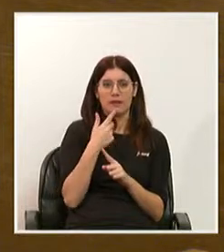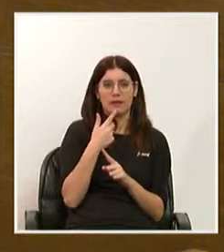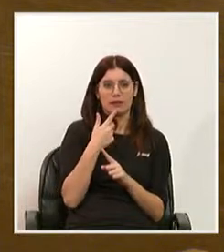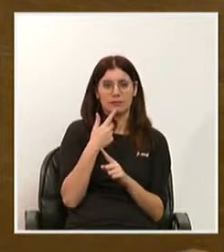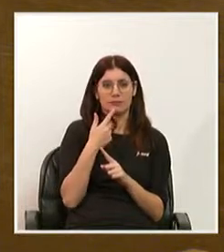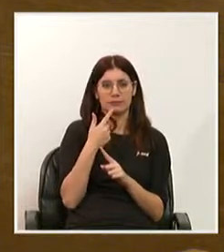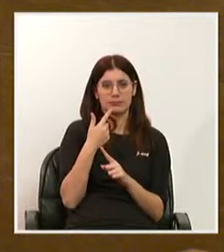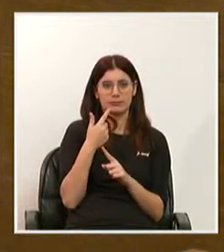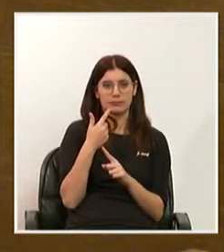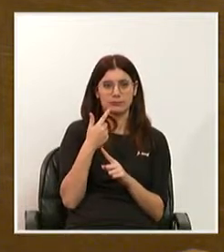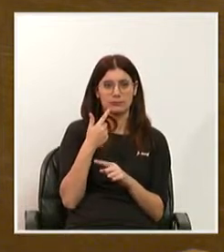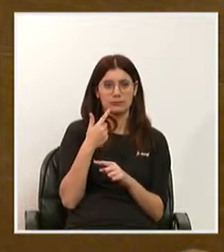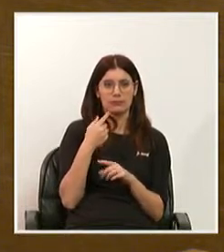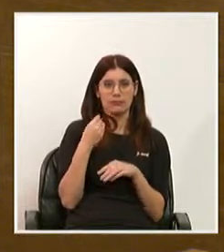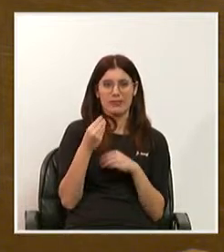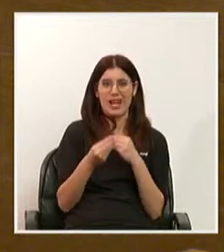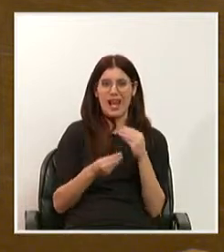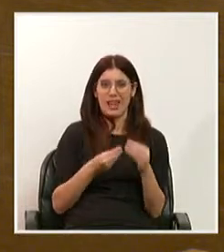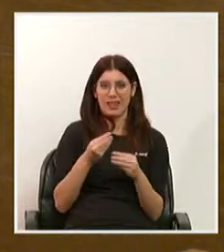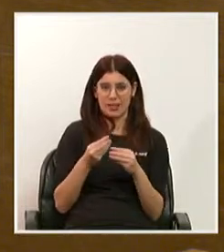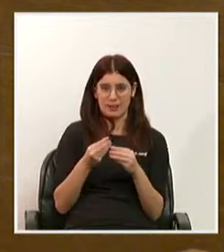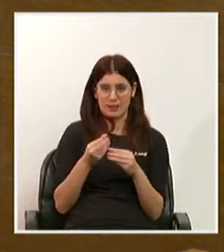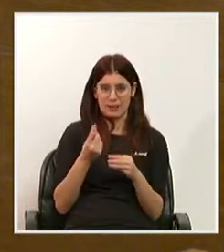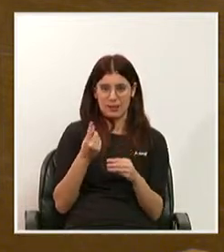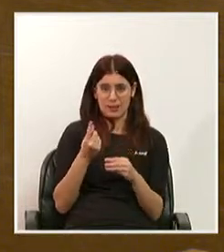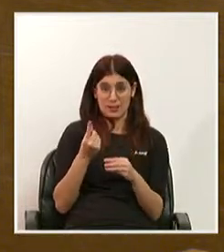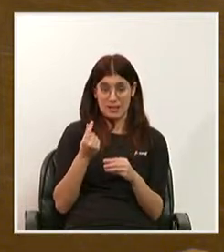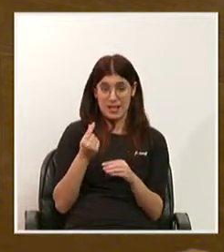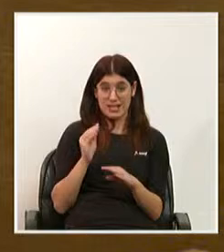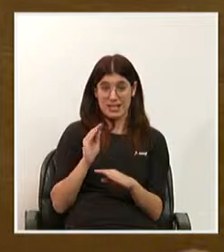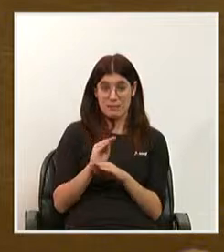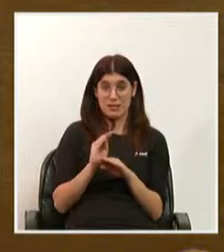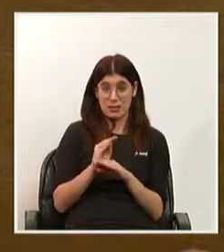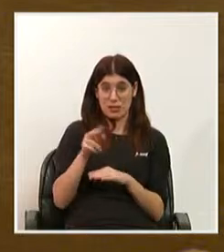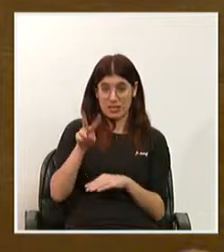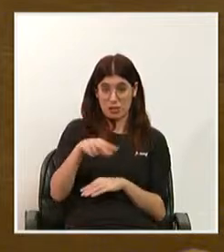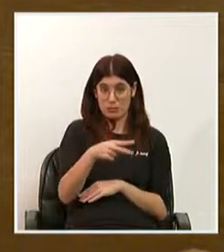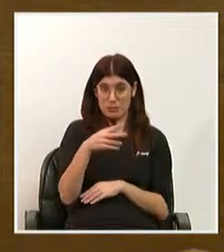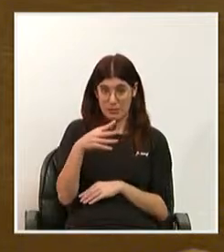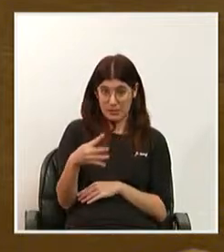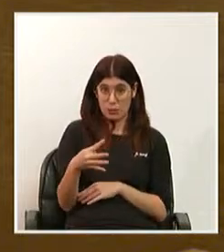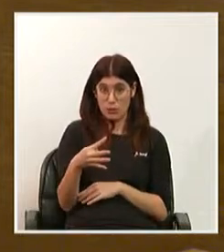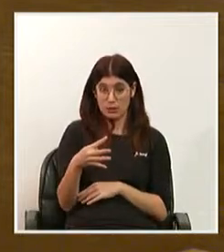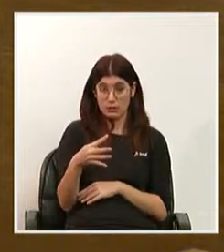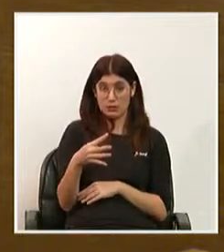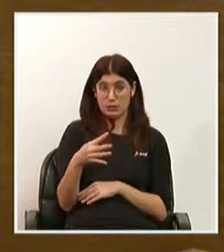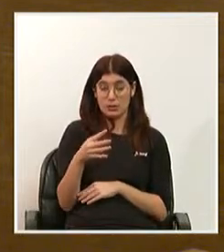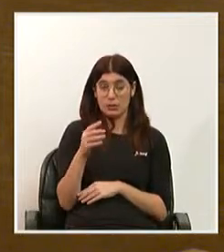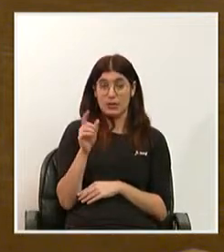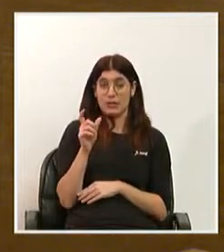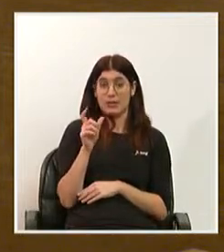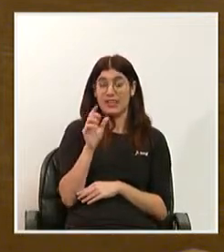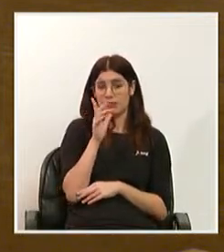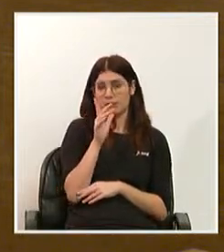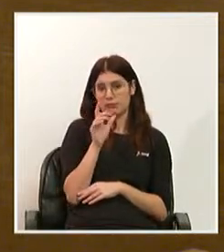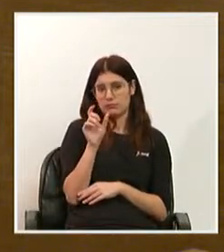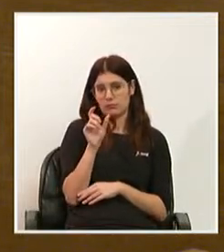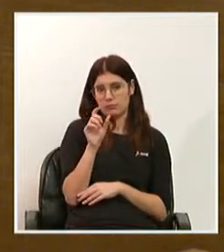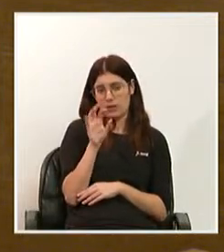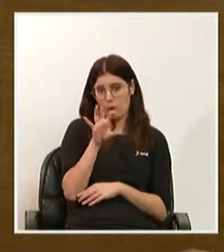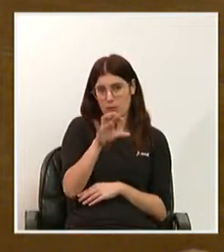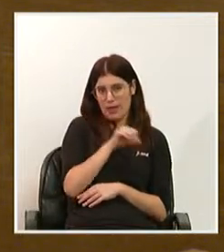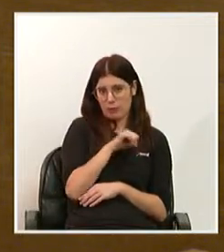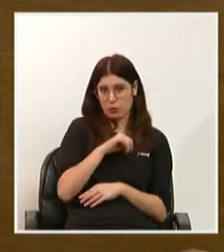que eh las inversiones Ya este año 2024 en una comunidad Autónoma española en eh